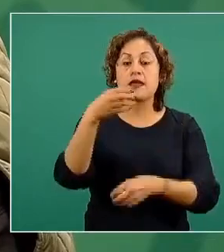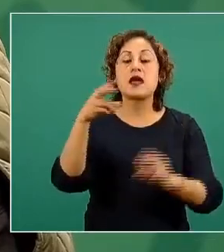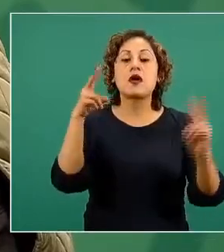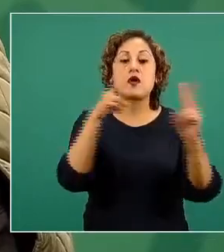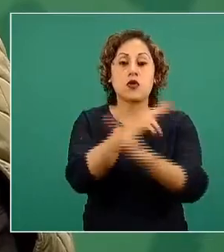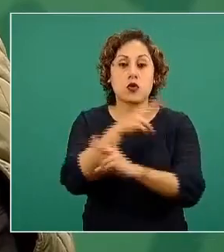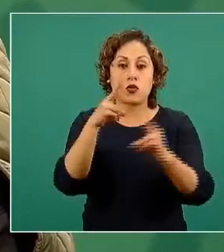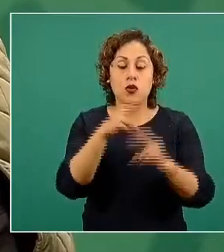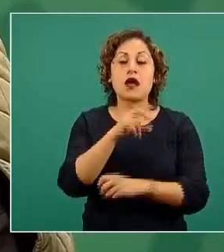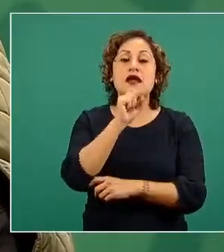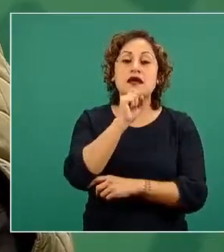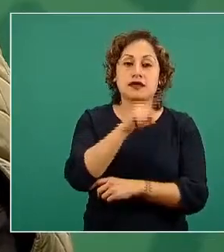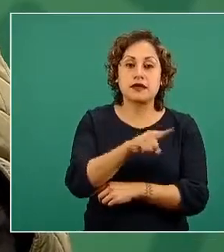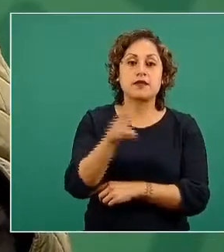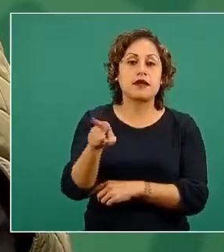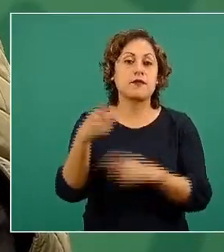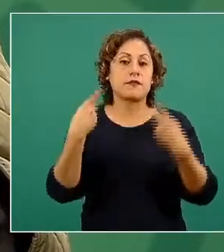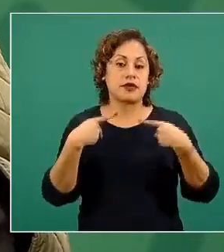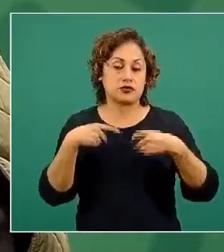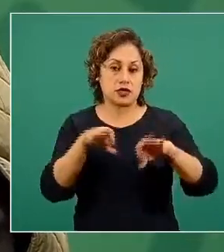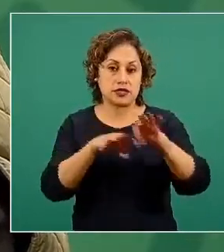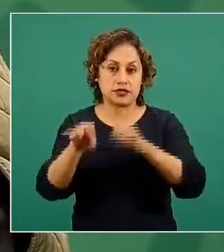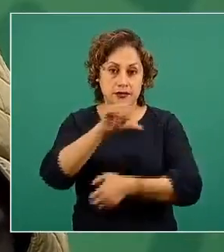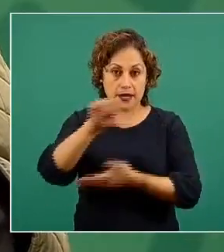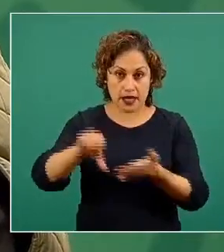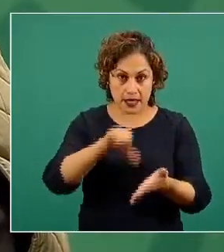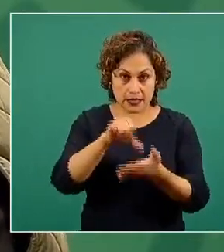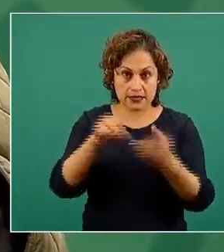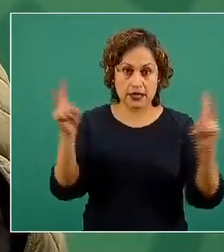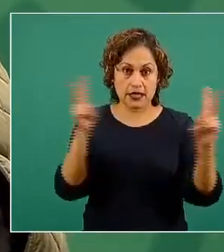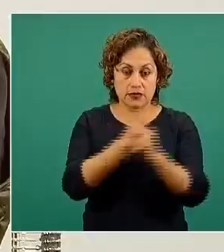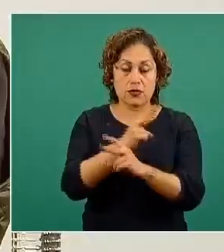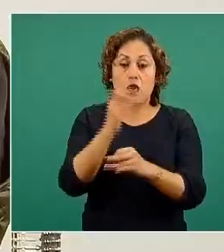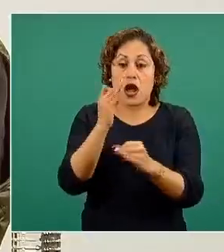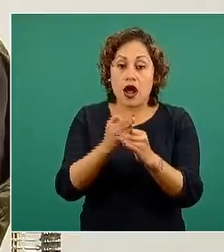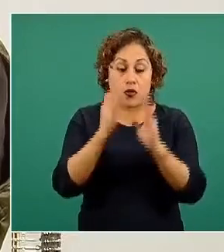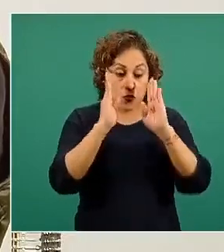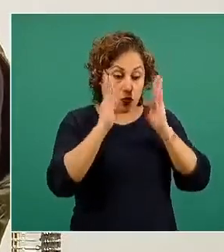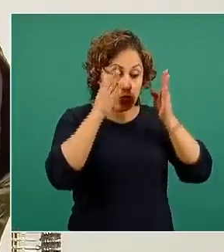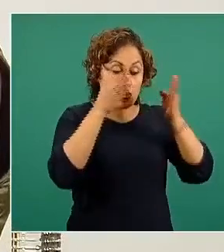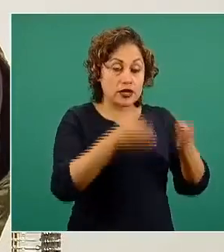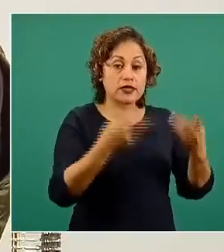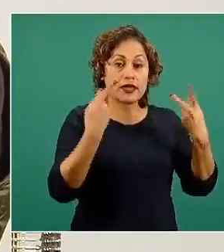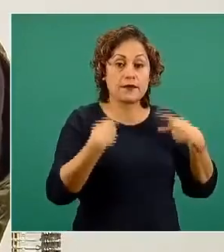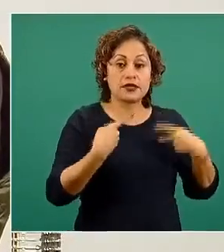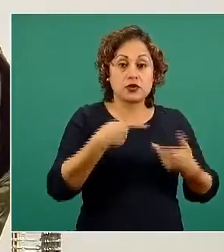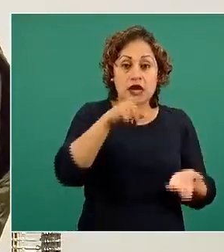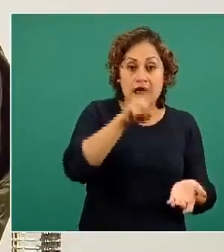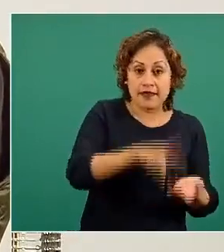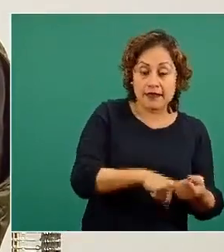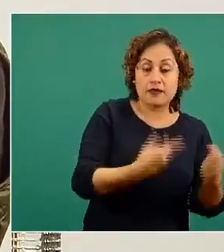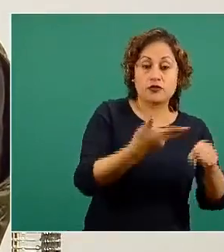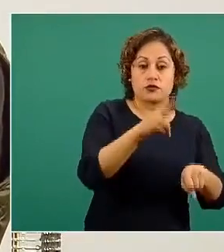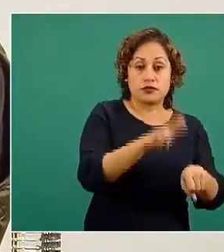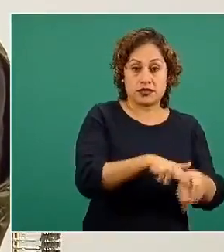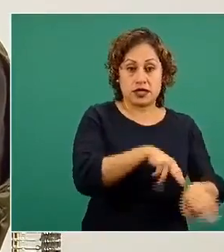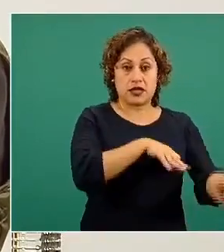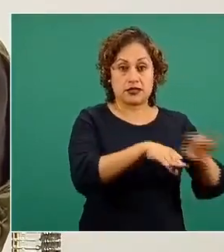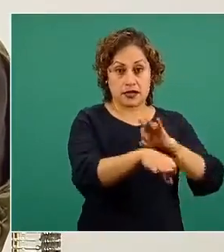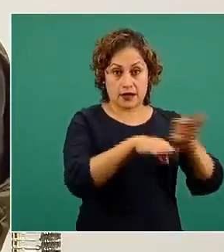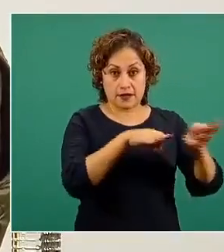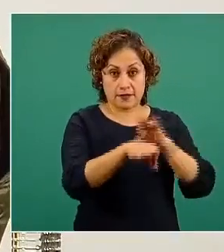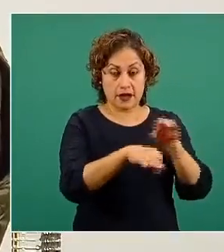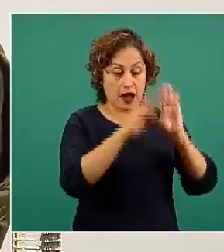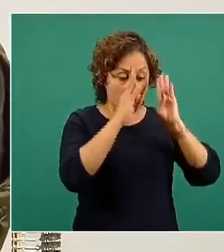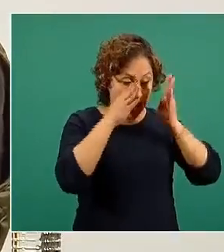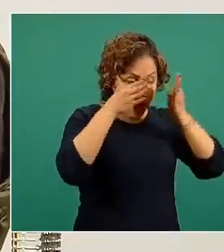concentrados con el personal que atiende COVID en los hospitales, directamente en la atención